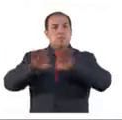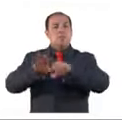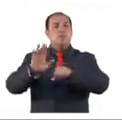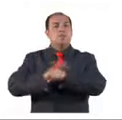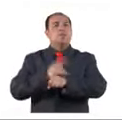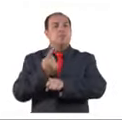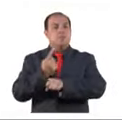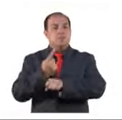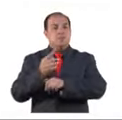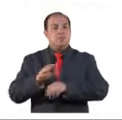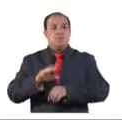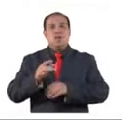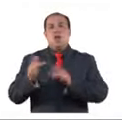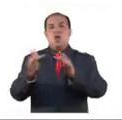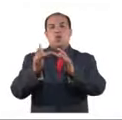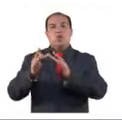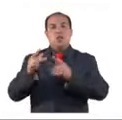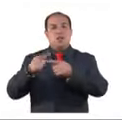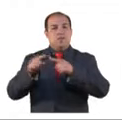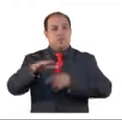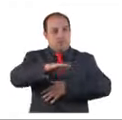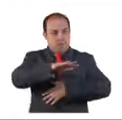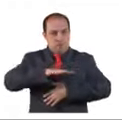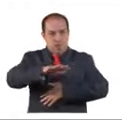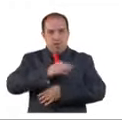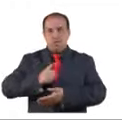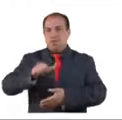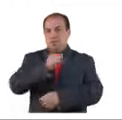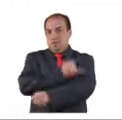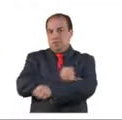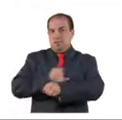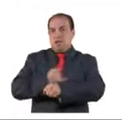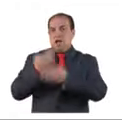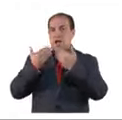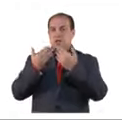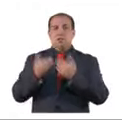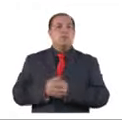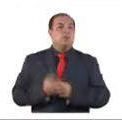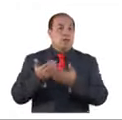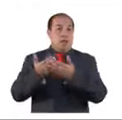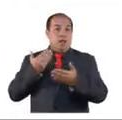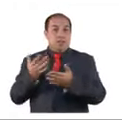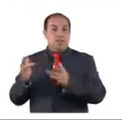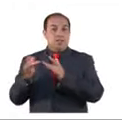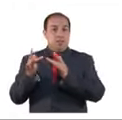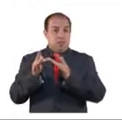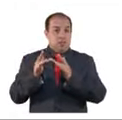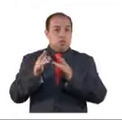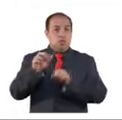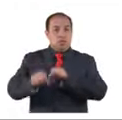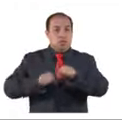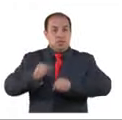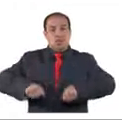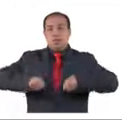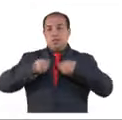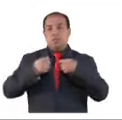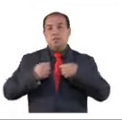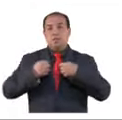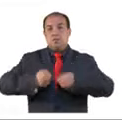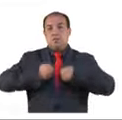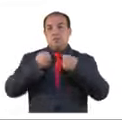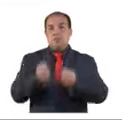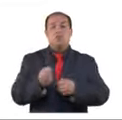conexión entre zonas de Iztapalapa que no tenían una conexión ciclista segura. Aquí se ha hecho